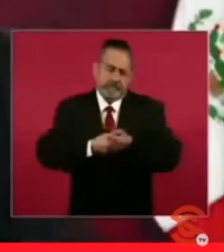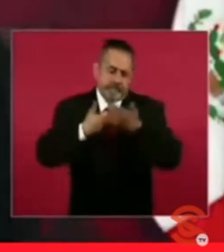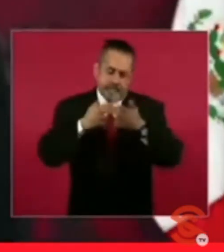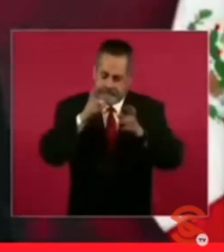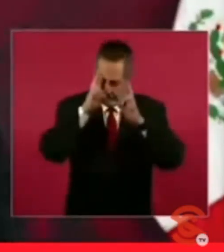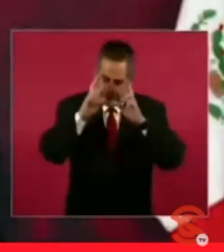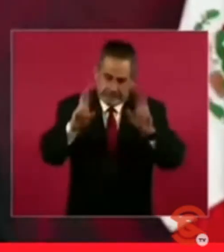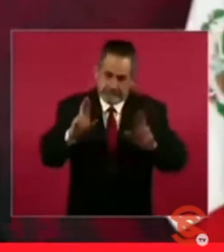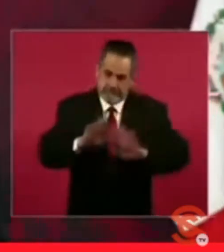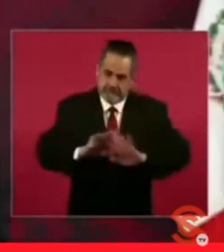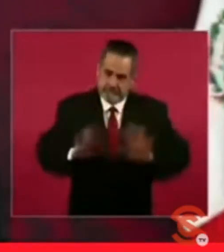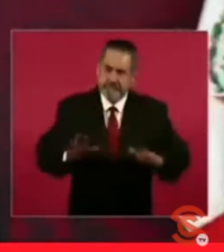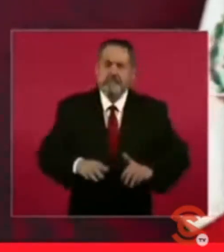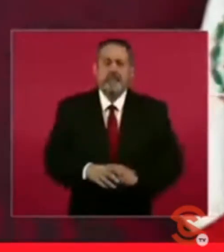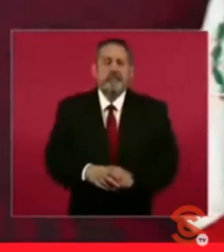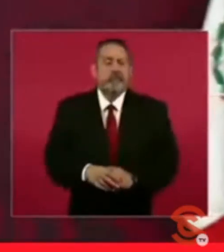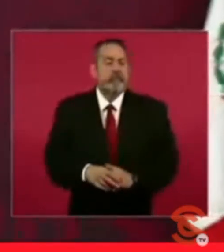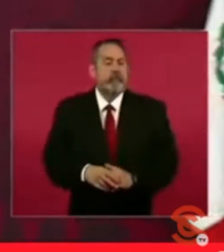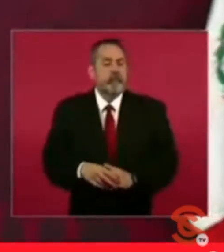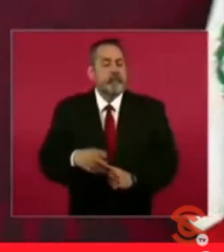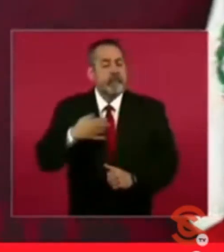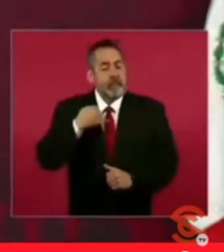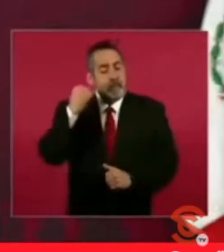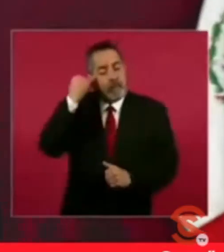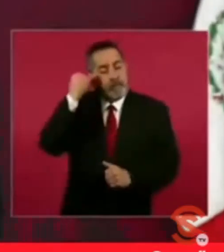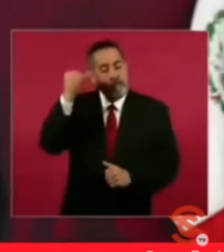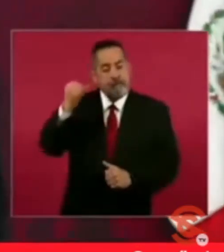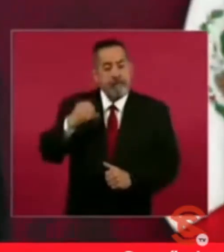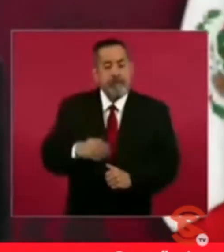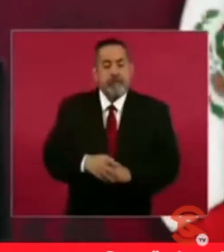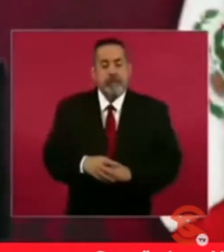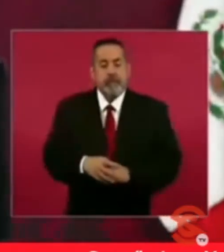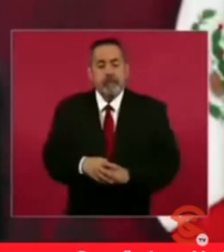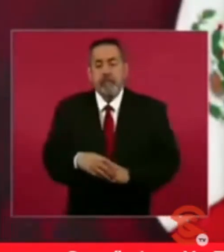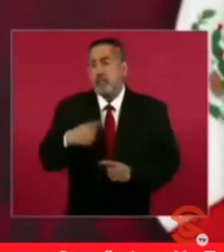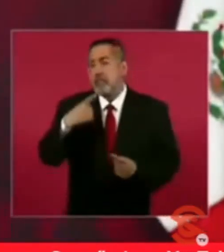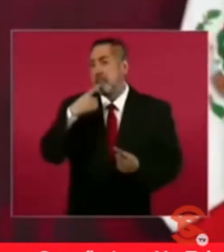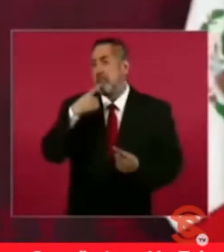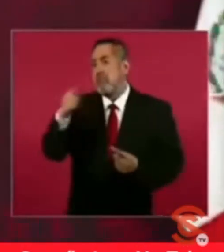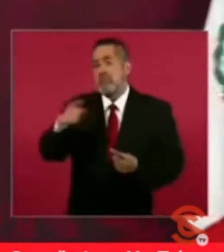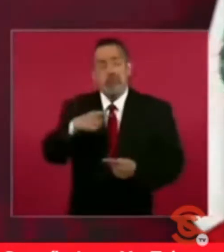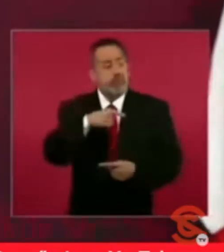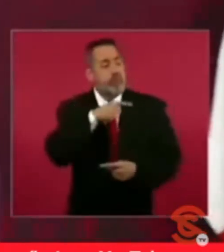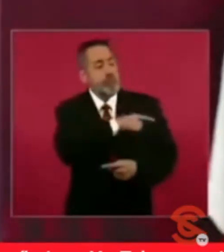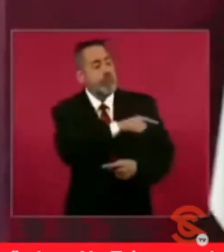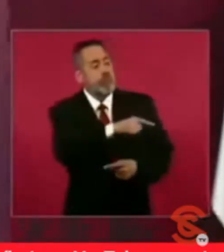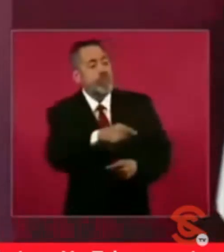Imagínense si yo presento denuncia